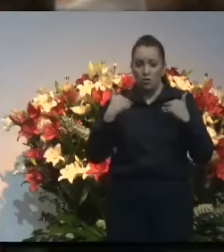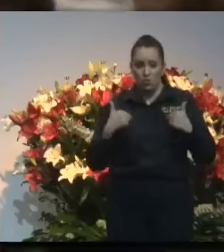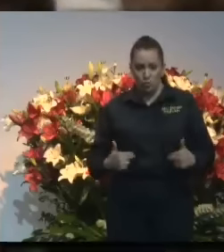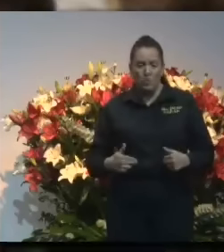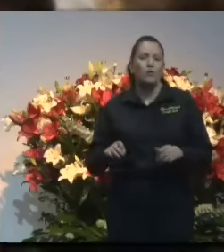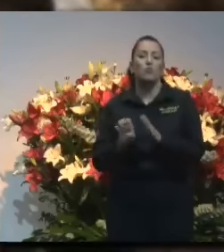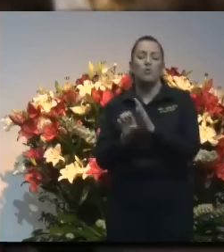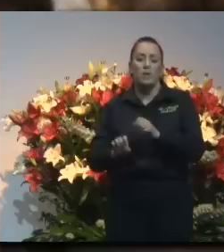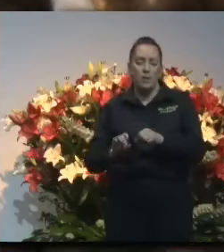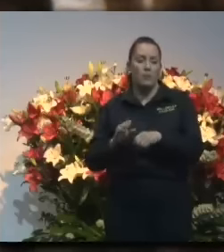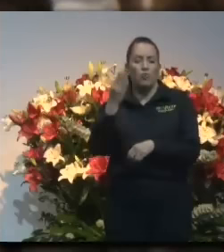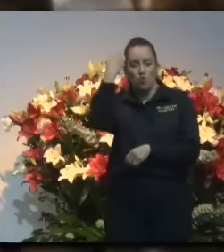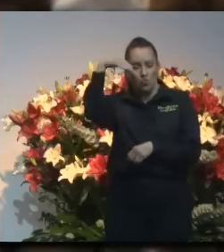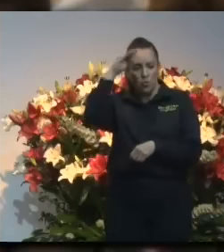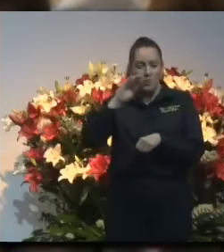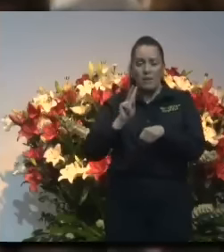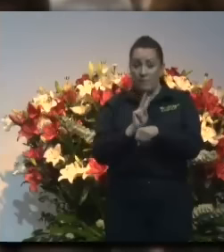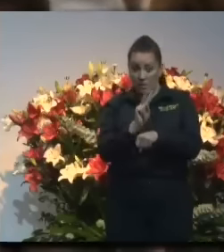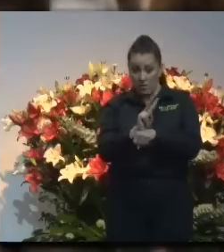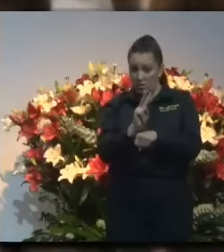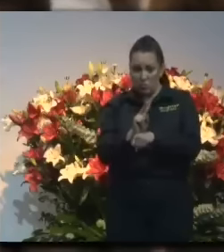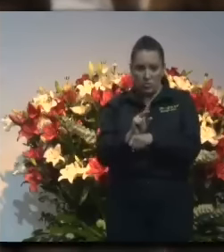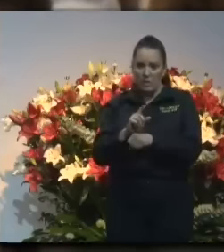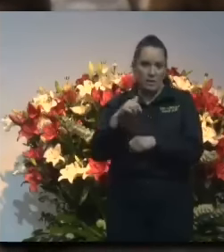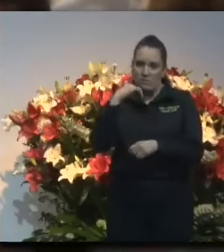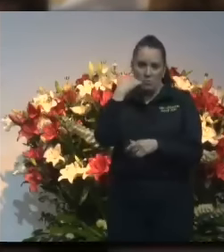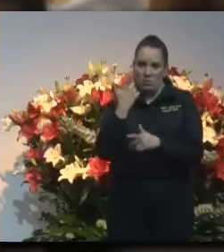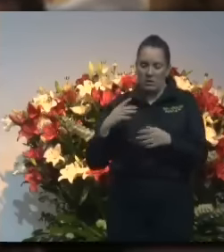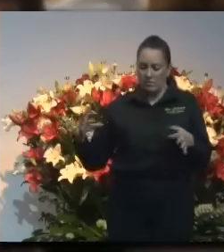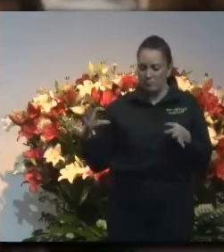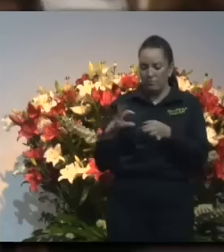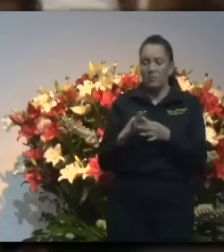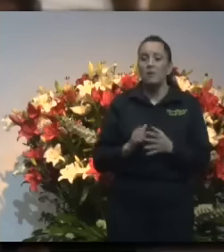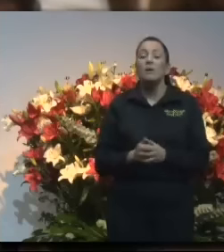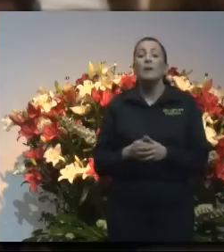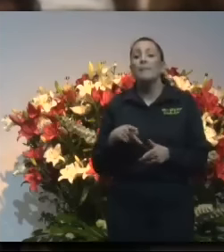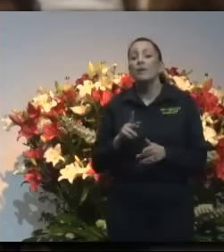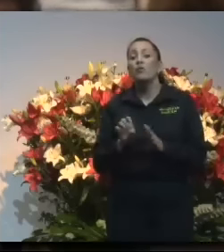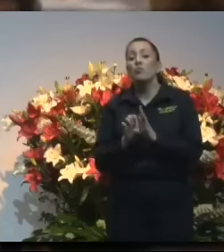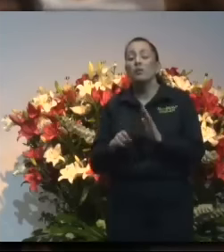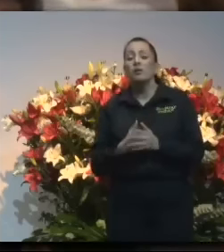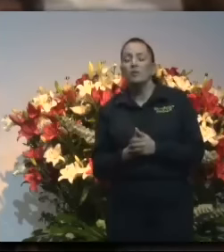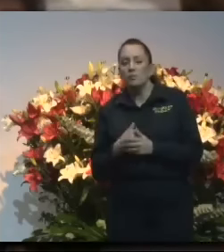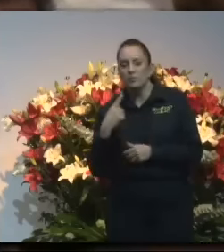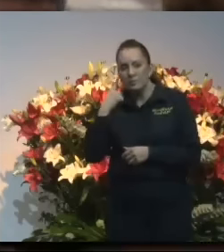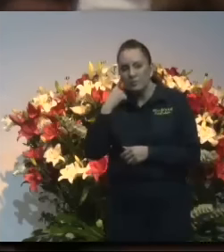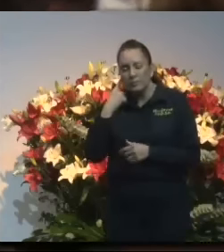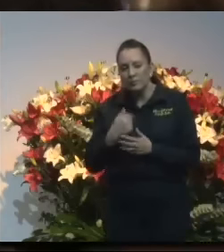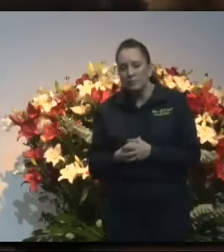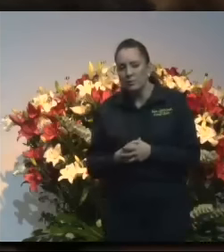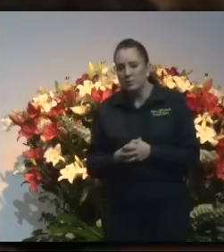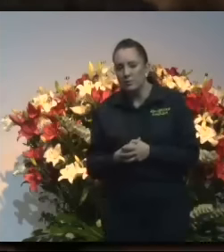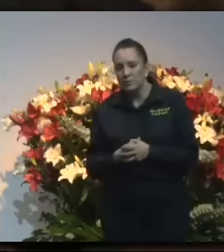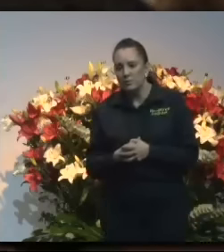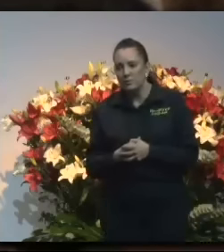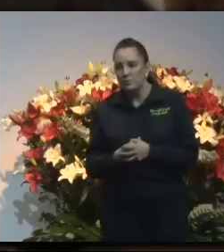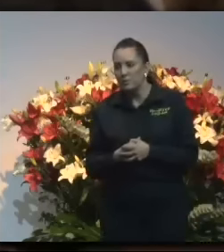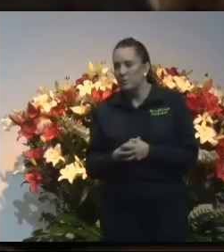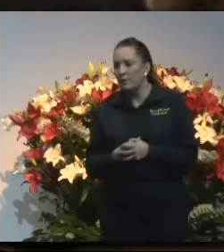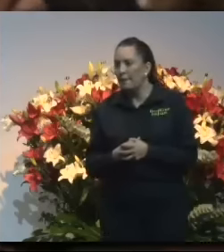Cuba. Mi pregunta viene, ¿está dispuesta a condenar el genocidio que el Estado de Israel al mando del gobierno de Netanyahu ha impulsado en la Franja de